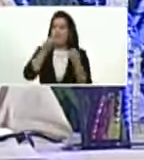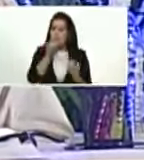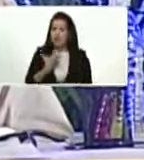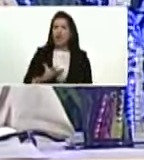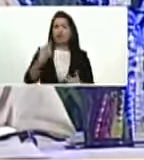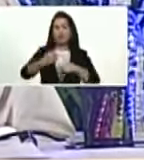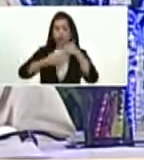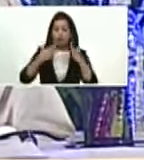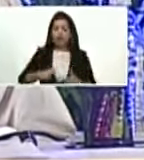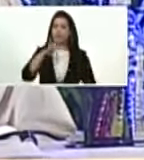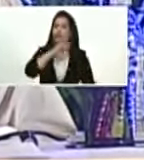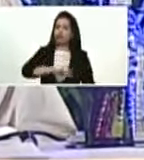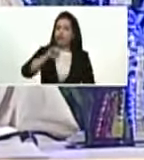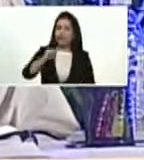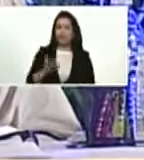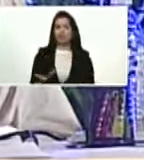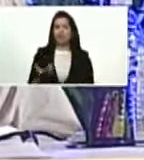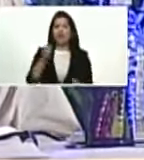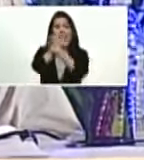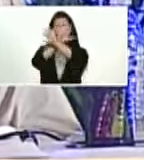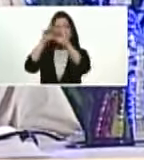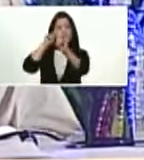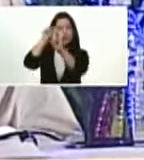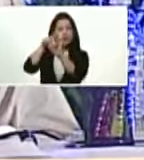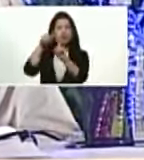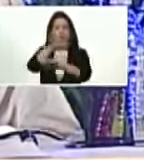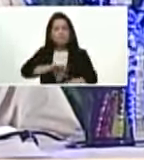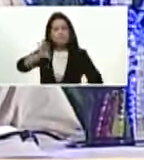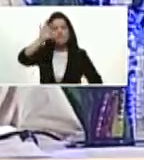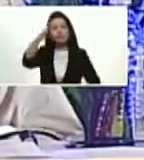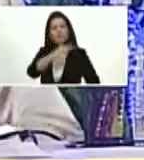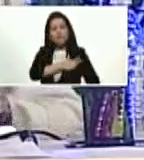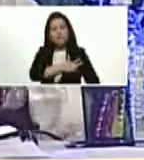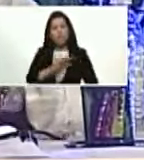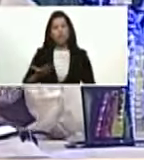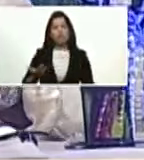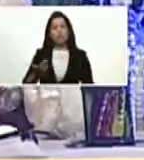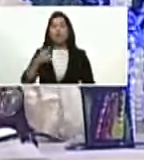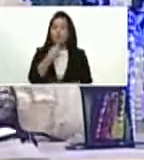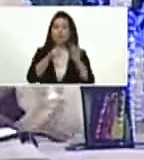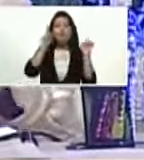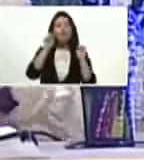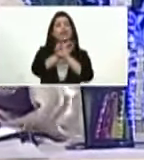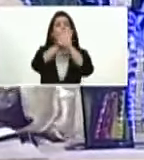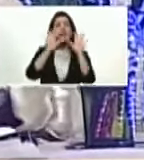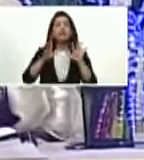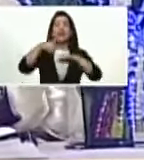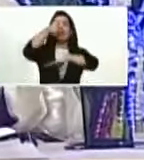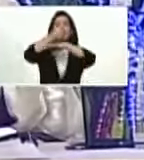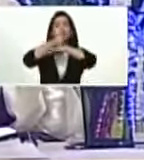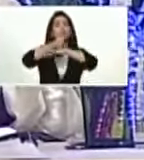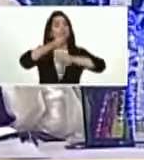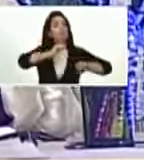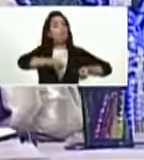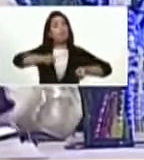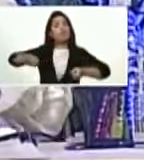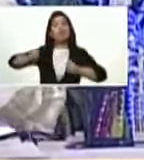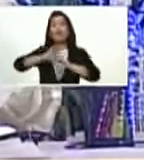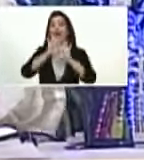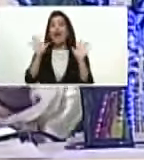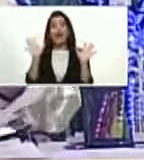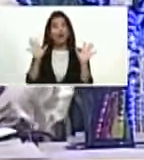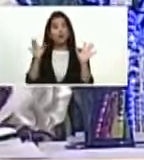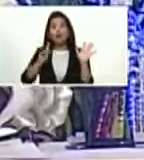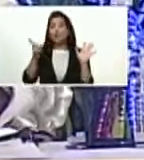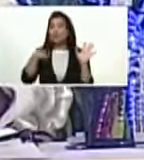revolucionaria, socialista, con una visión de patria. Pero es gerencia, es dirigir, es saber gestionar, es